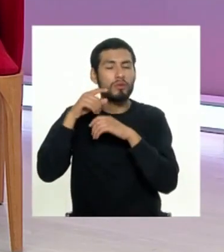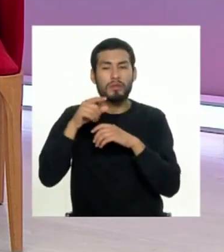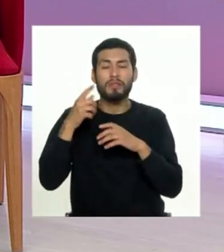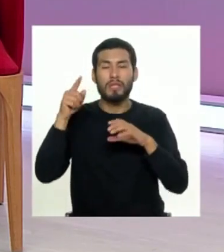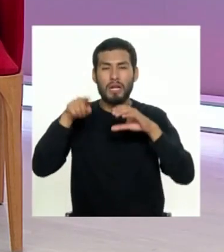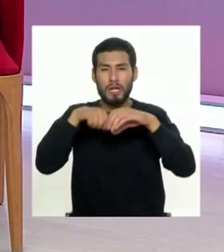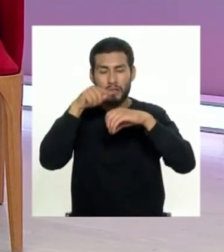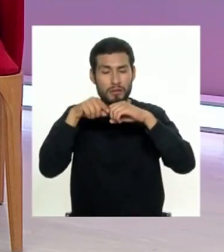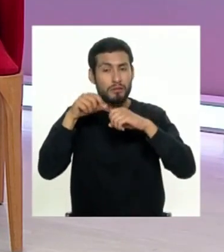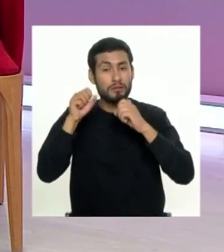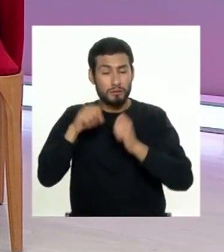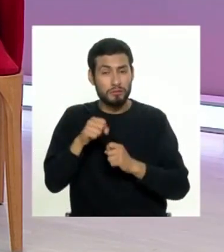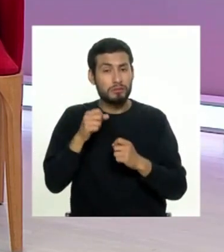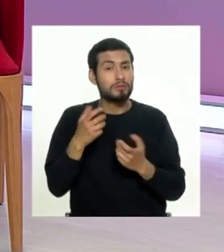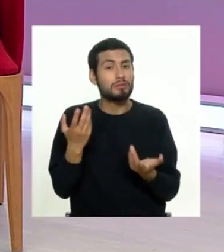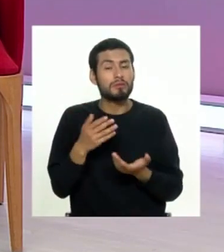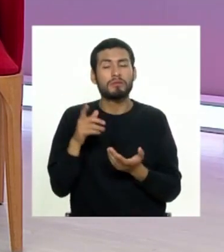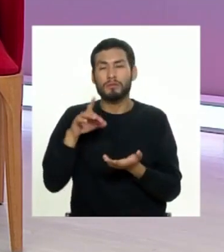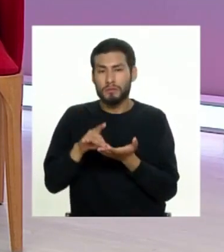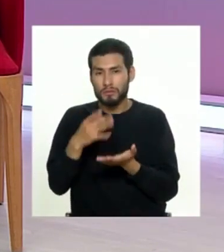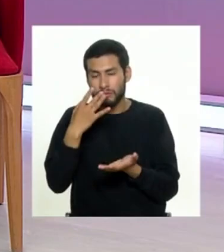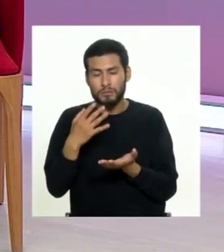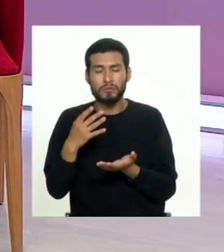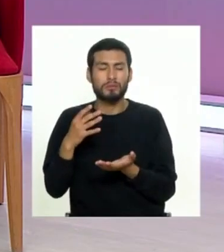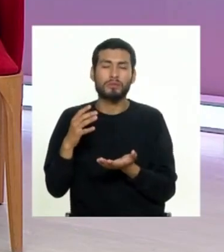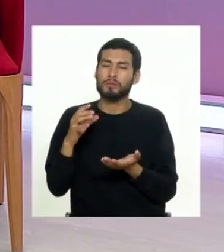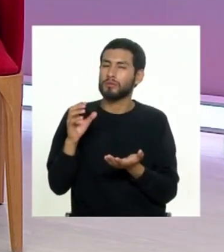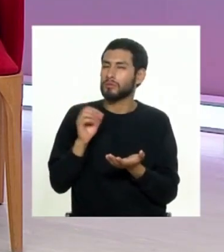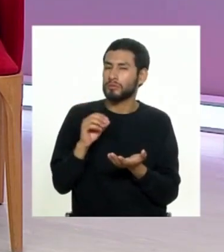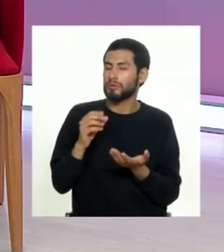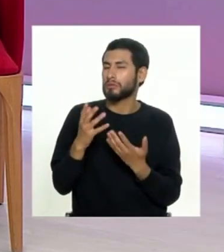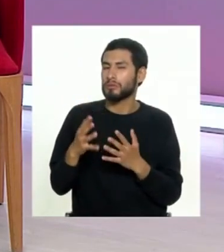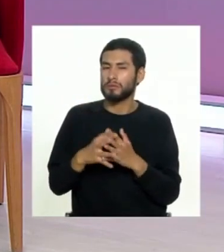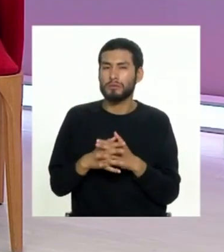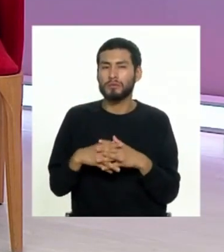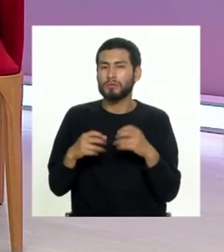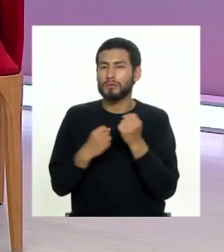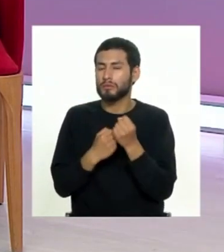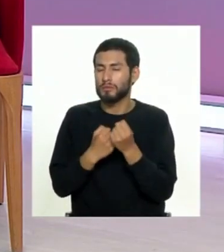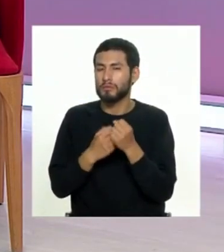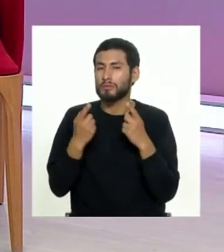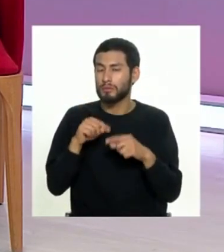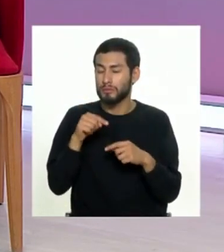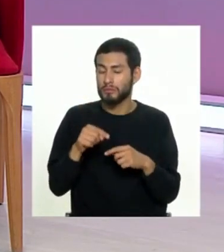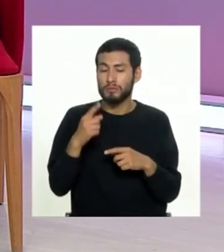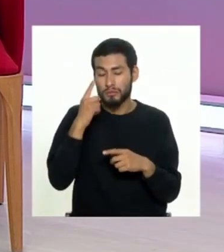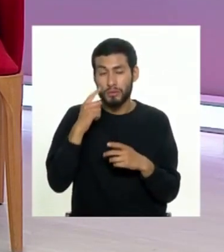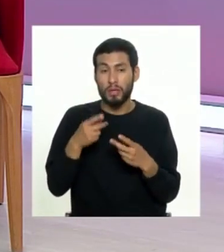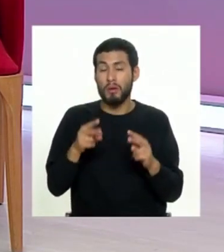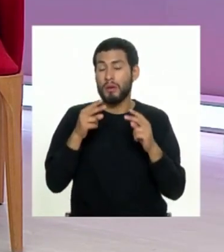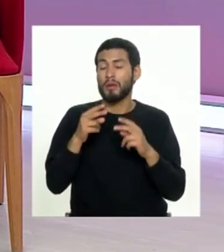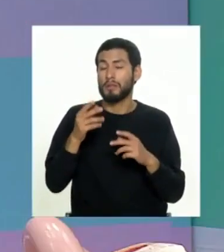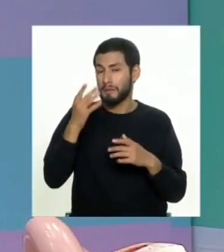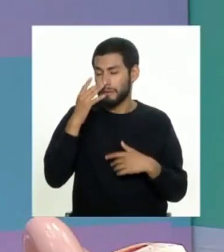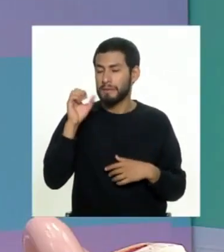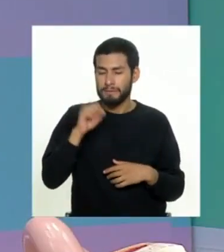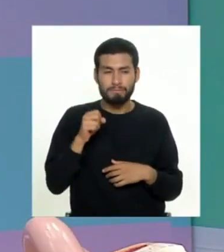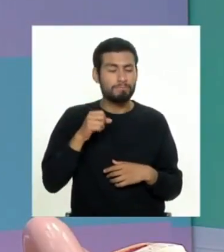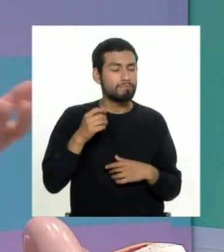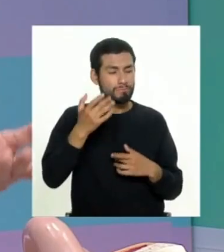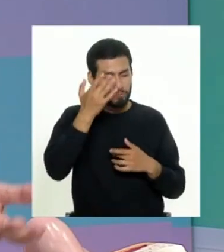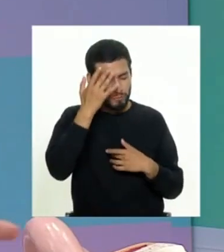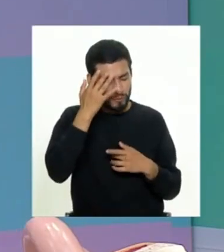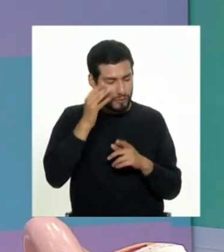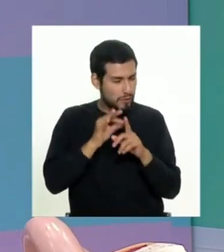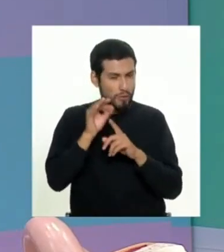que también hay que tratarla con antibióticos o básicamente de soporte cuando en realidad la causa sea viral. Claro, de origen viral,